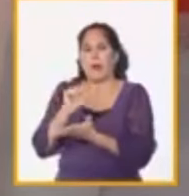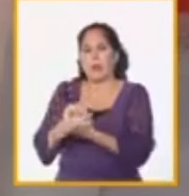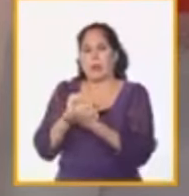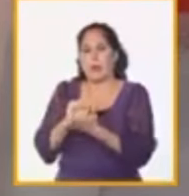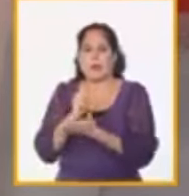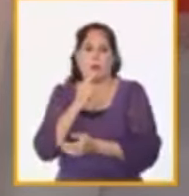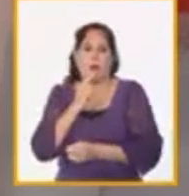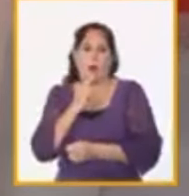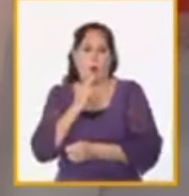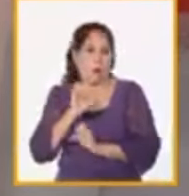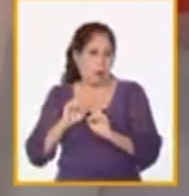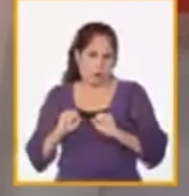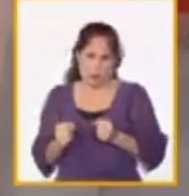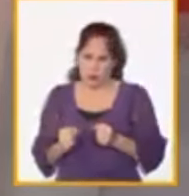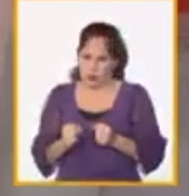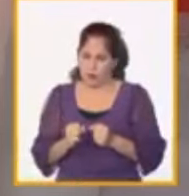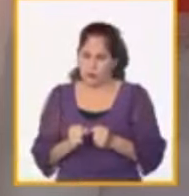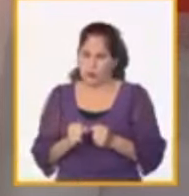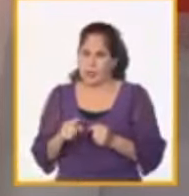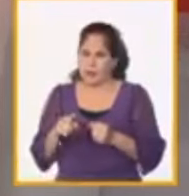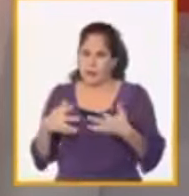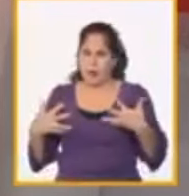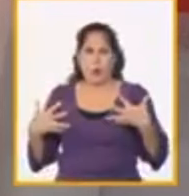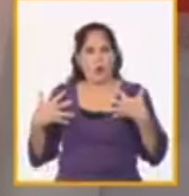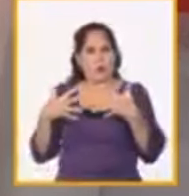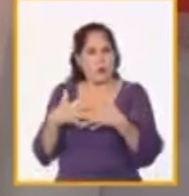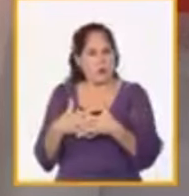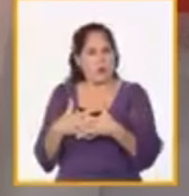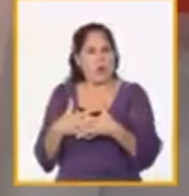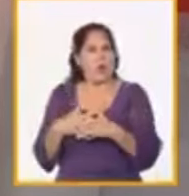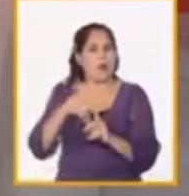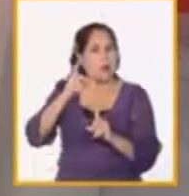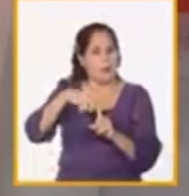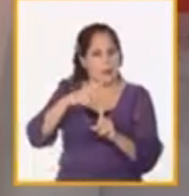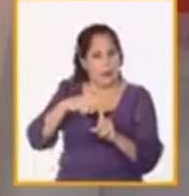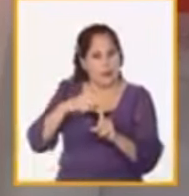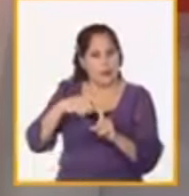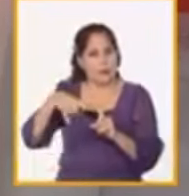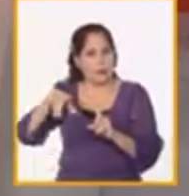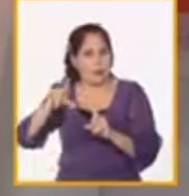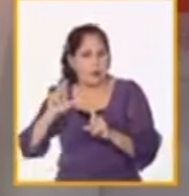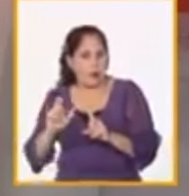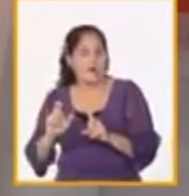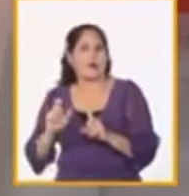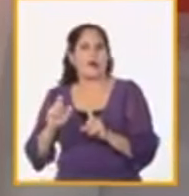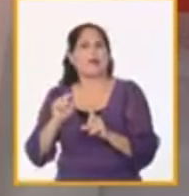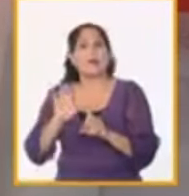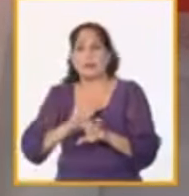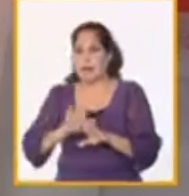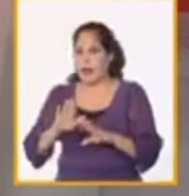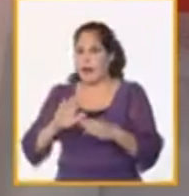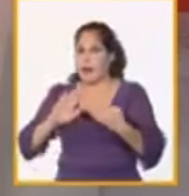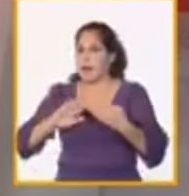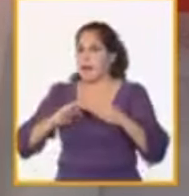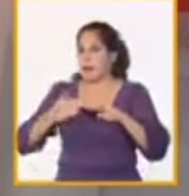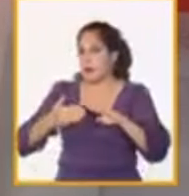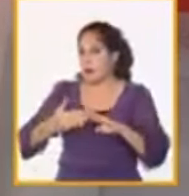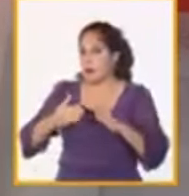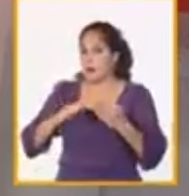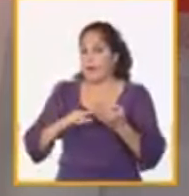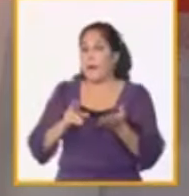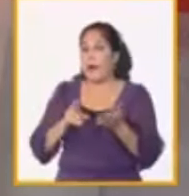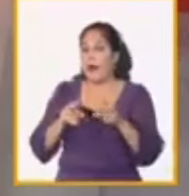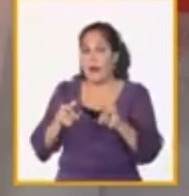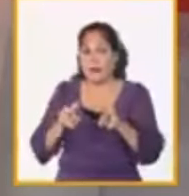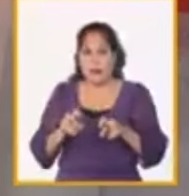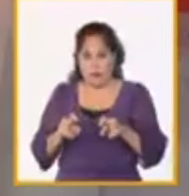Esto, conciliado con el sindicato, se discutirá en todas las asambleas de afiliados,